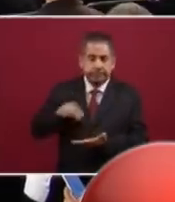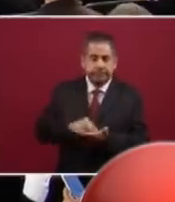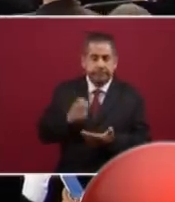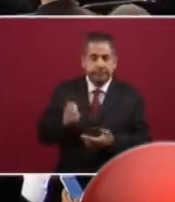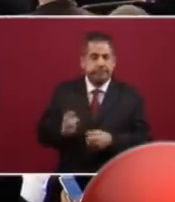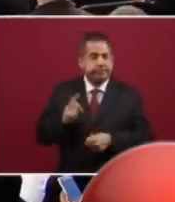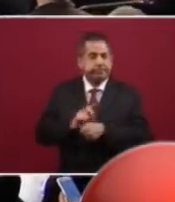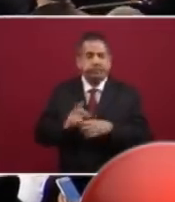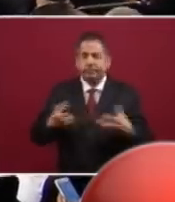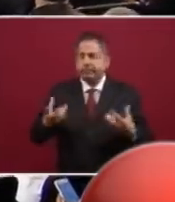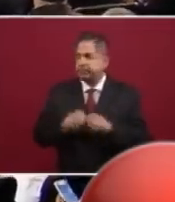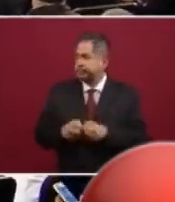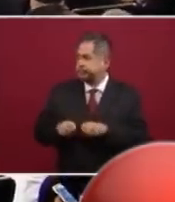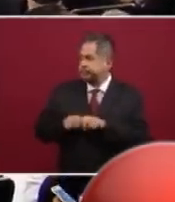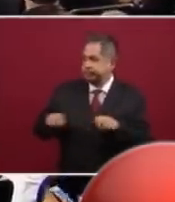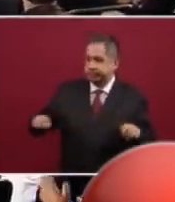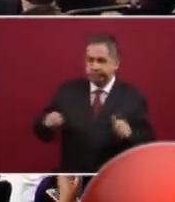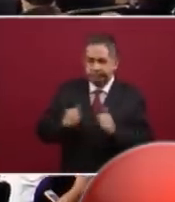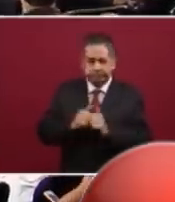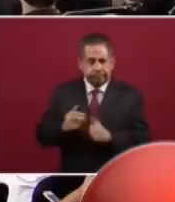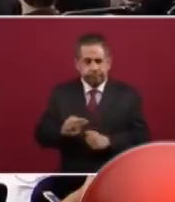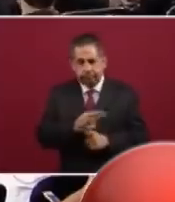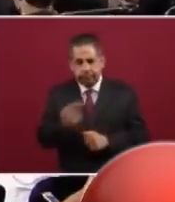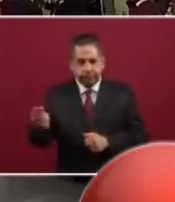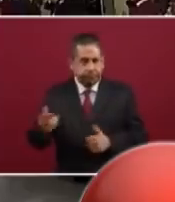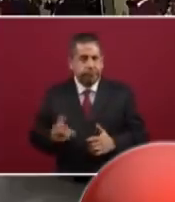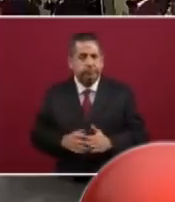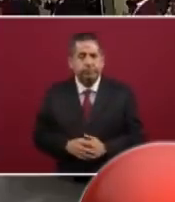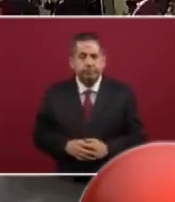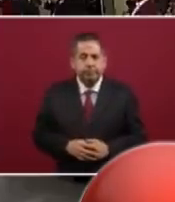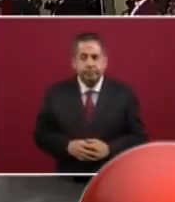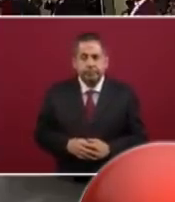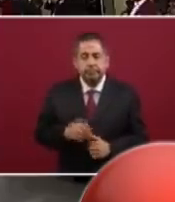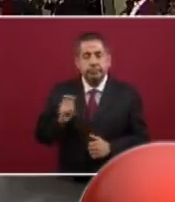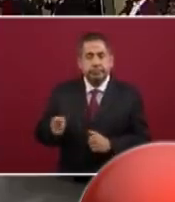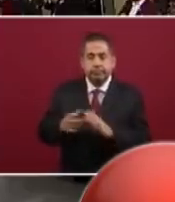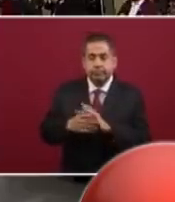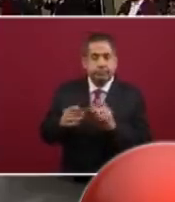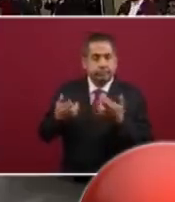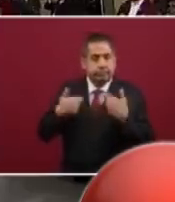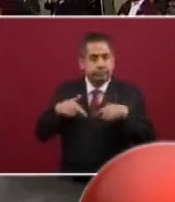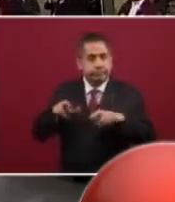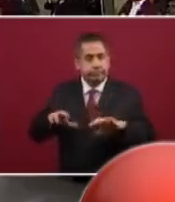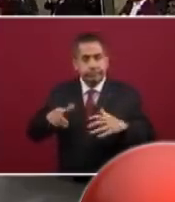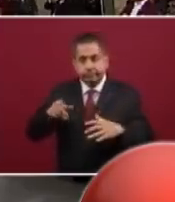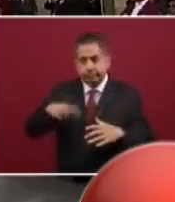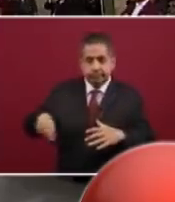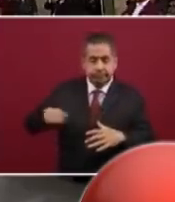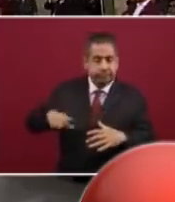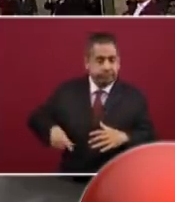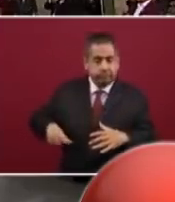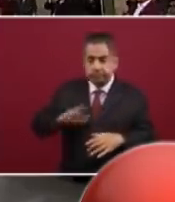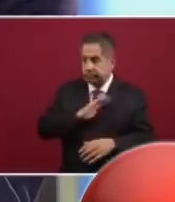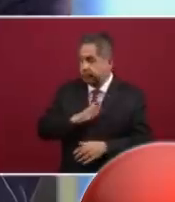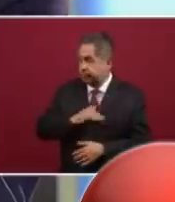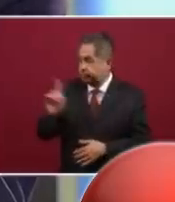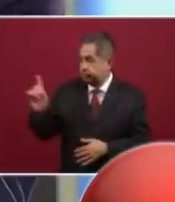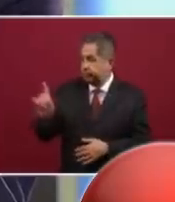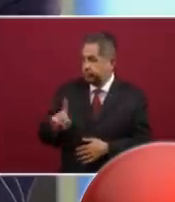ustedes, como lo ha dicho la representante del gobierno